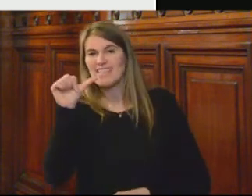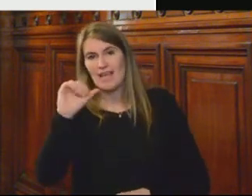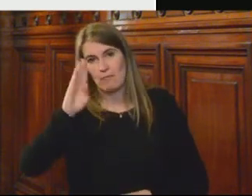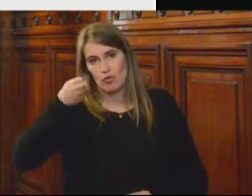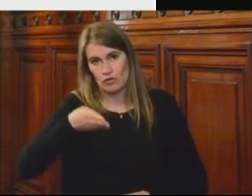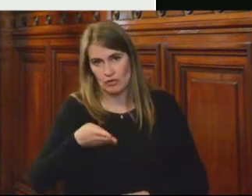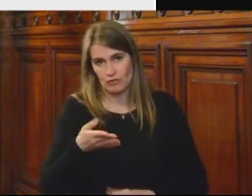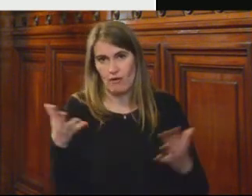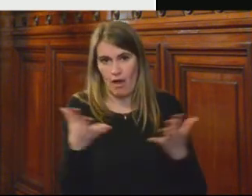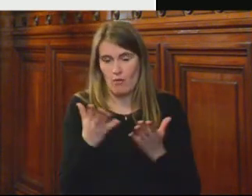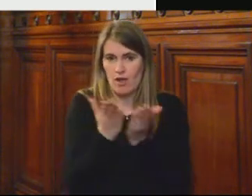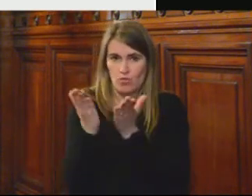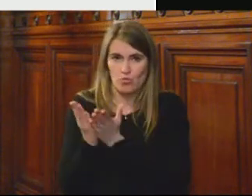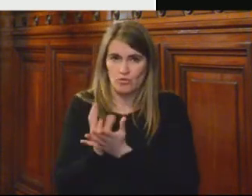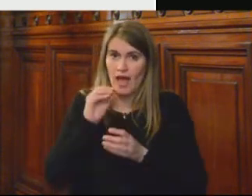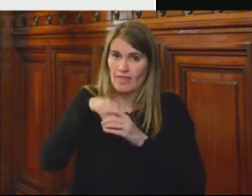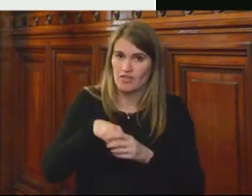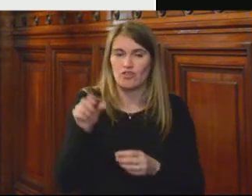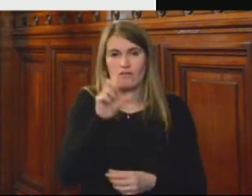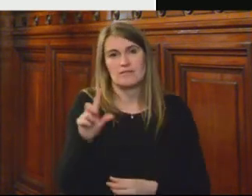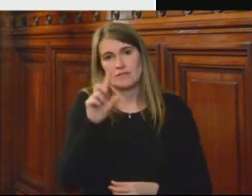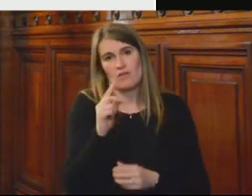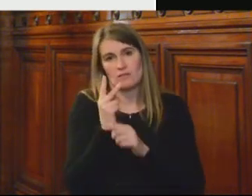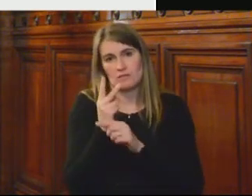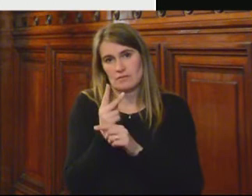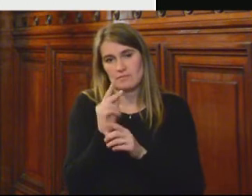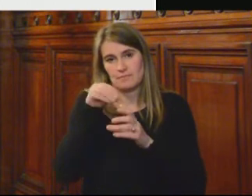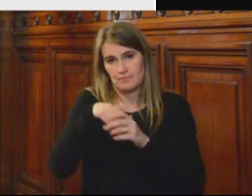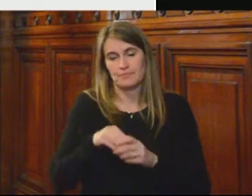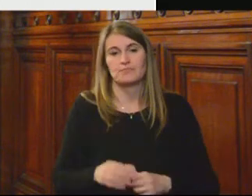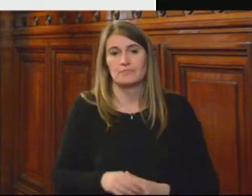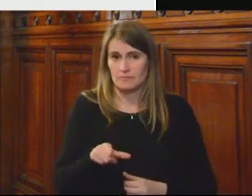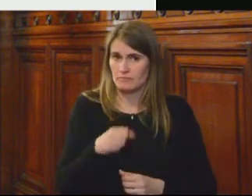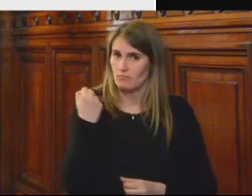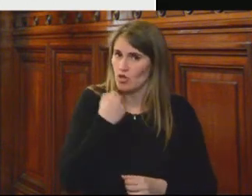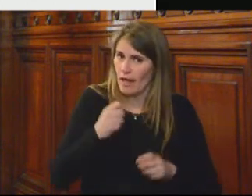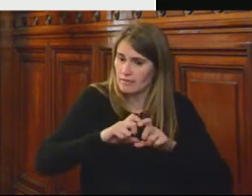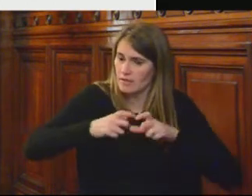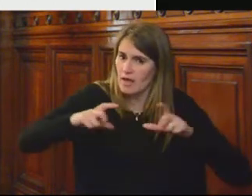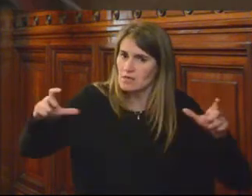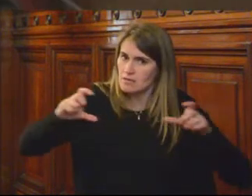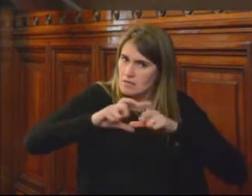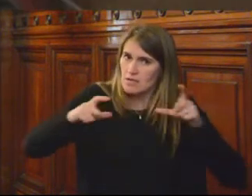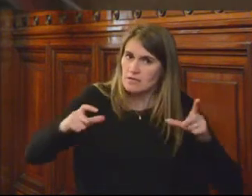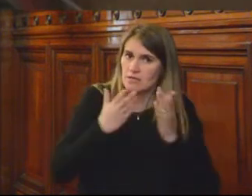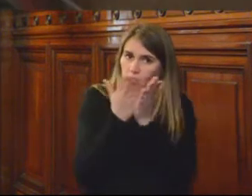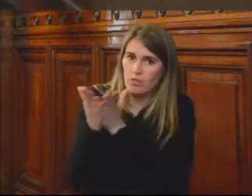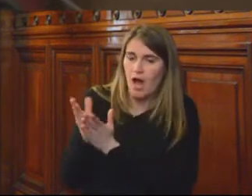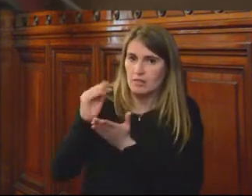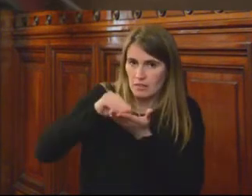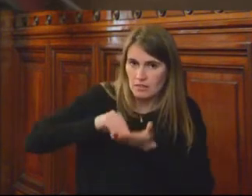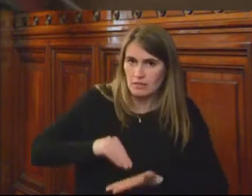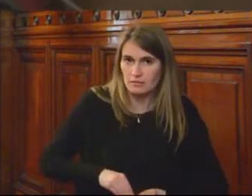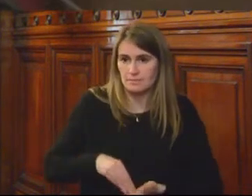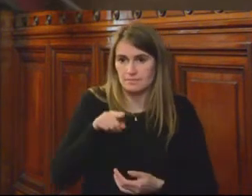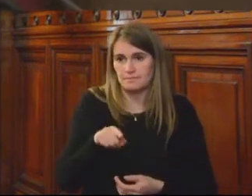80,6% en nuestro país. Son un incremento significativo que, insistimos, es el resultado de todas las